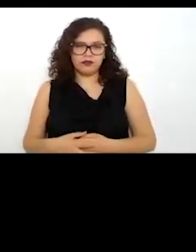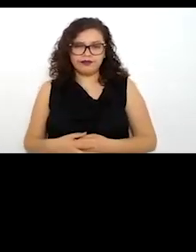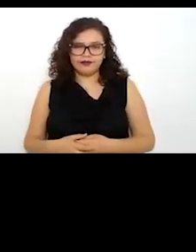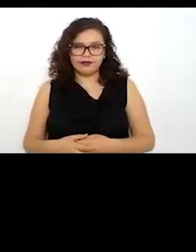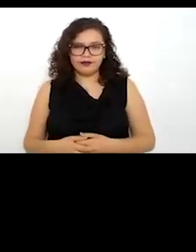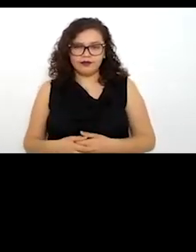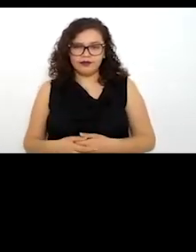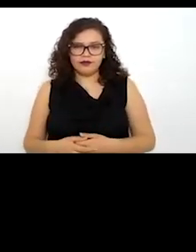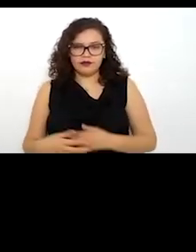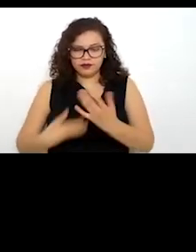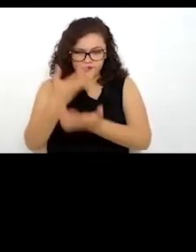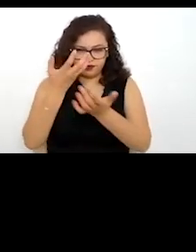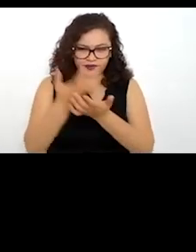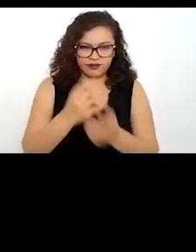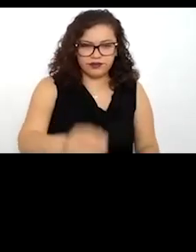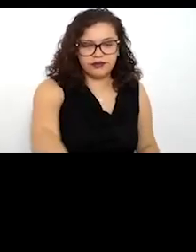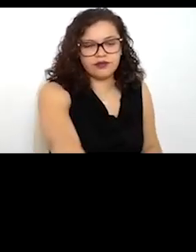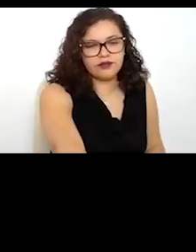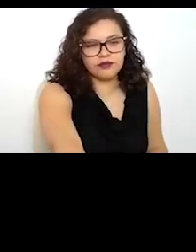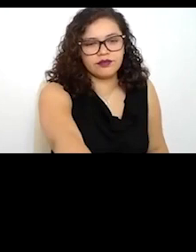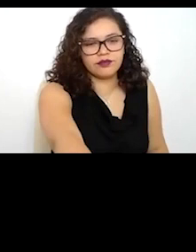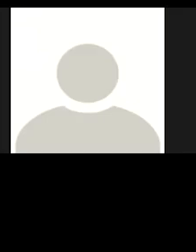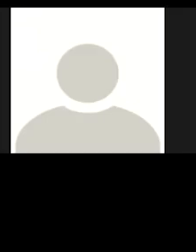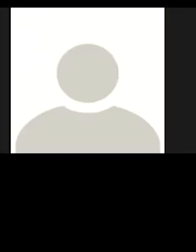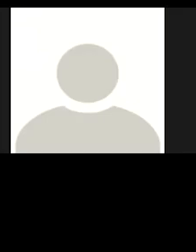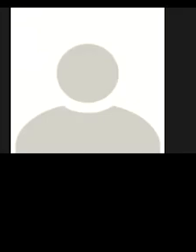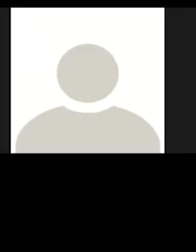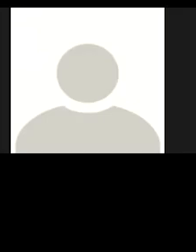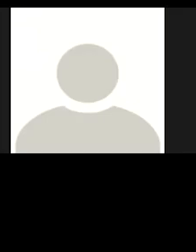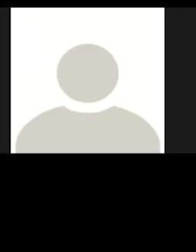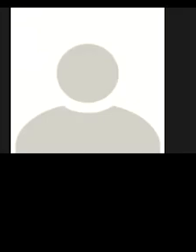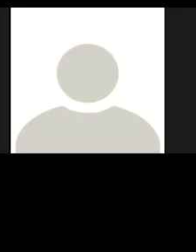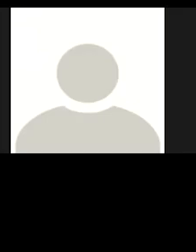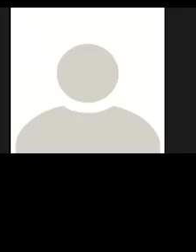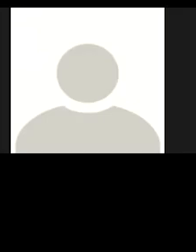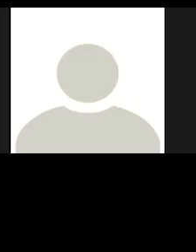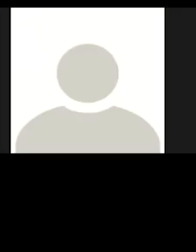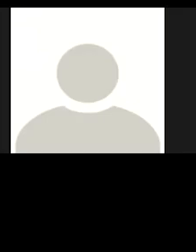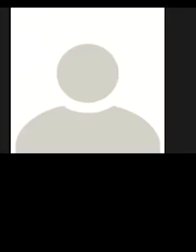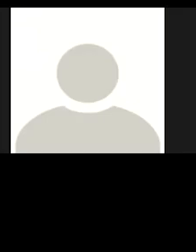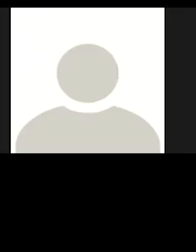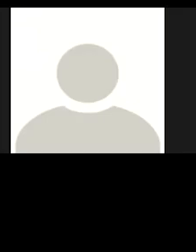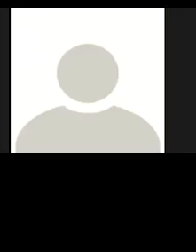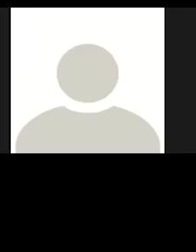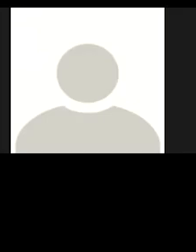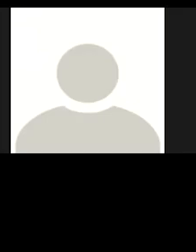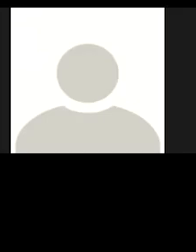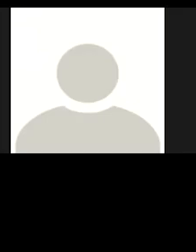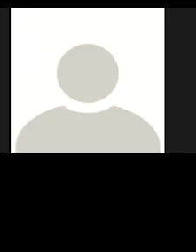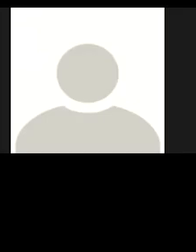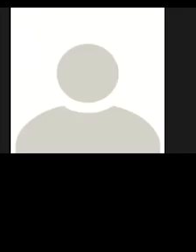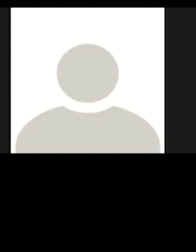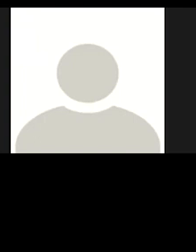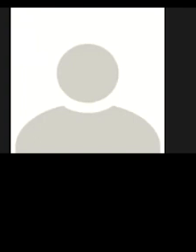Asimismo, deben observar las buenas costumbres, que este es un término bastante ambiguo, pero más o menos nos queda claro cuáles pueden ser estas buenas